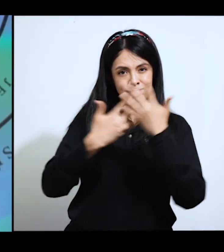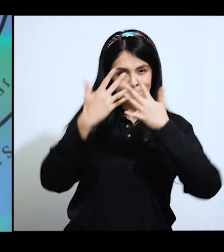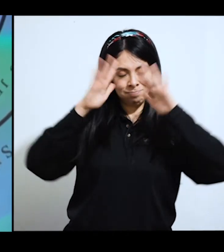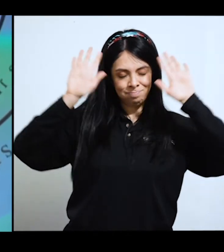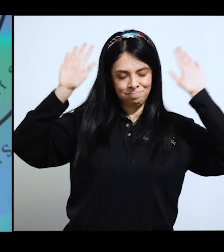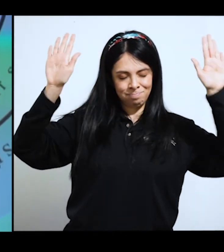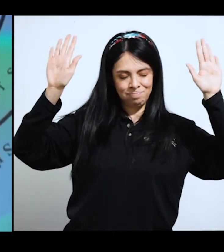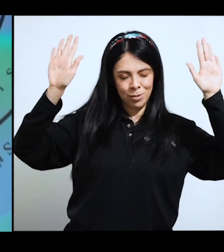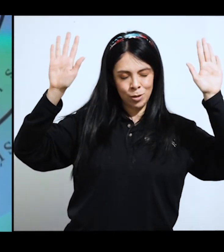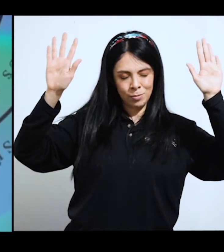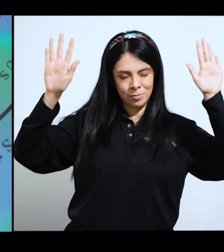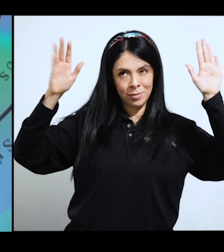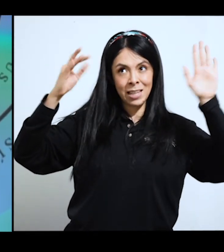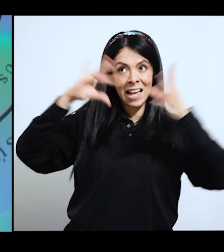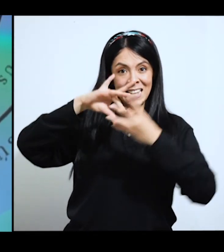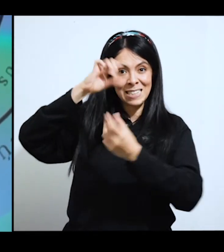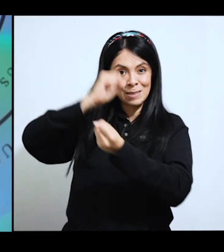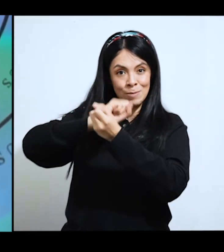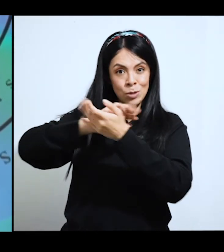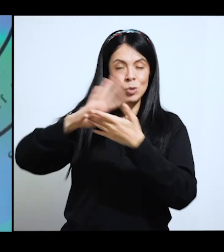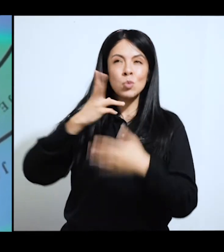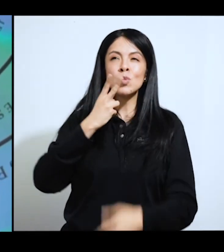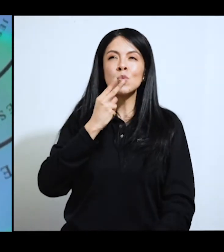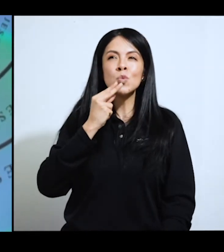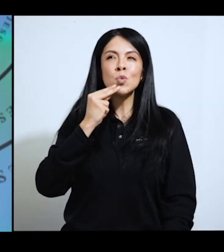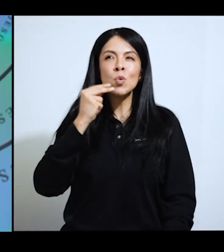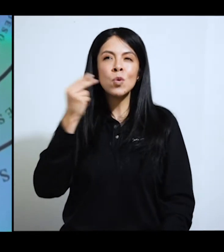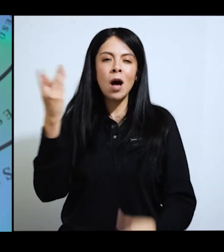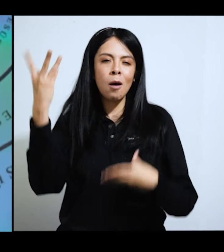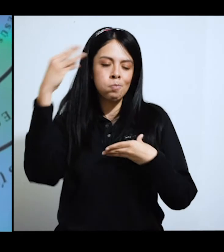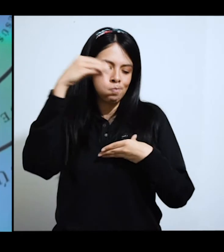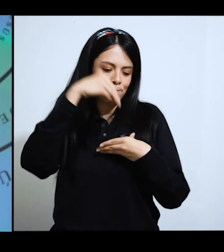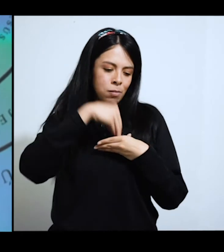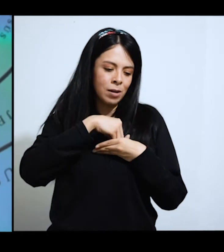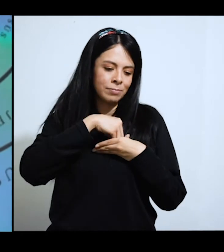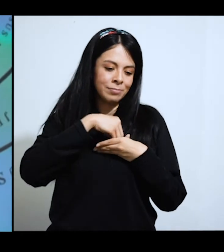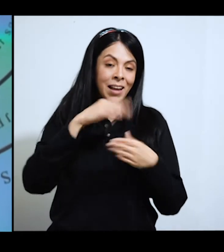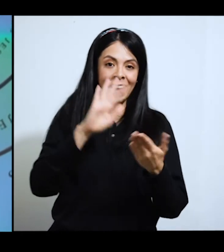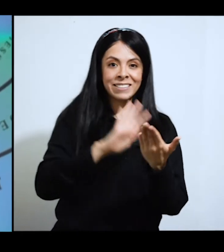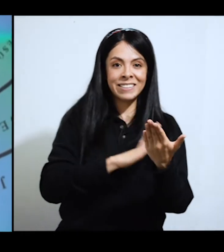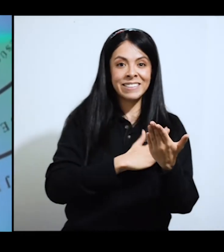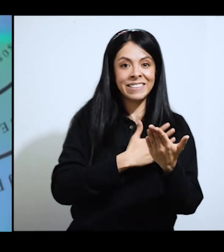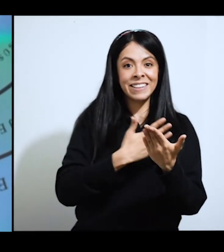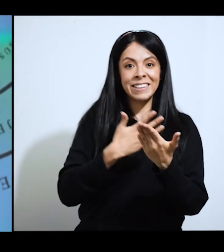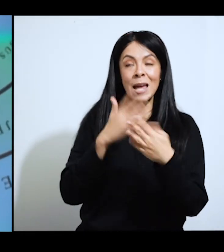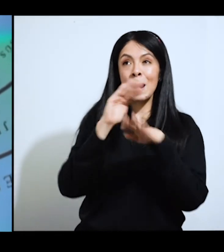espíritu. Y quiero que una vez más cantemos esta canción donde invitamos al Espíritu Santo.